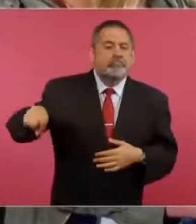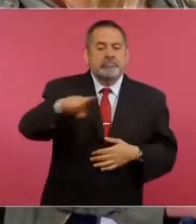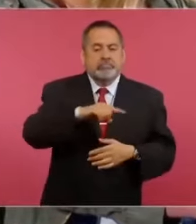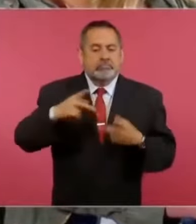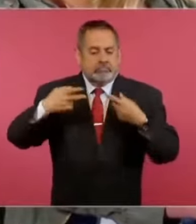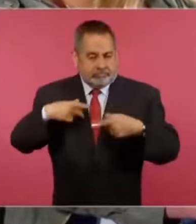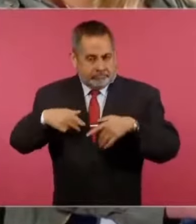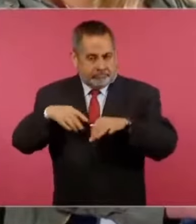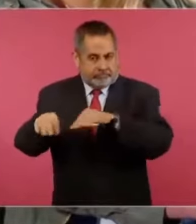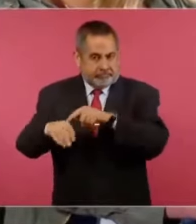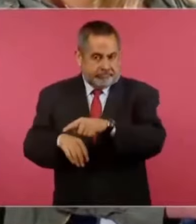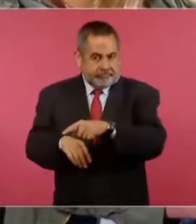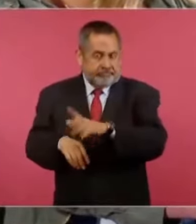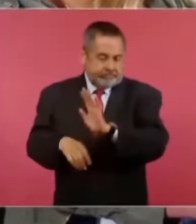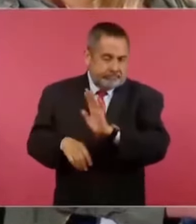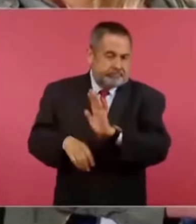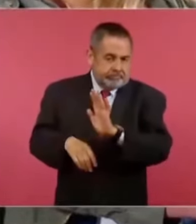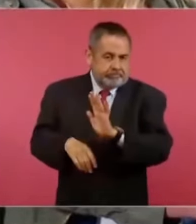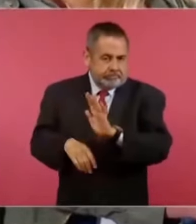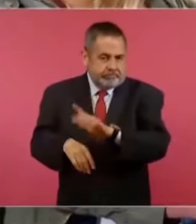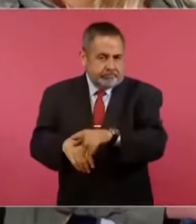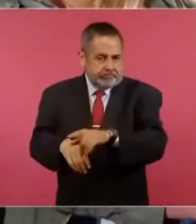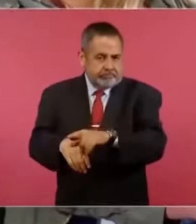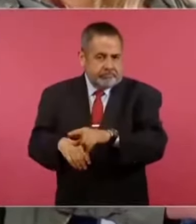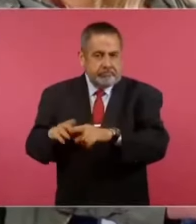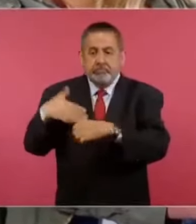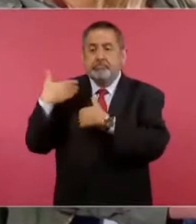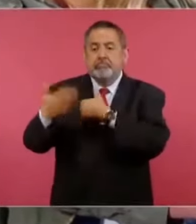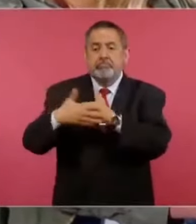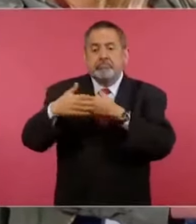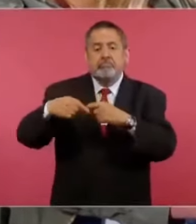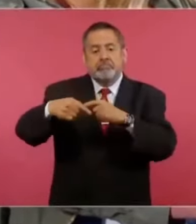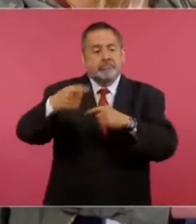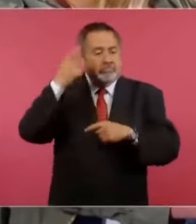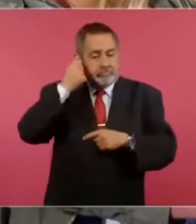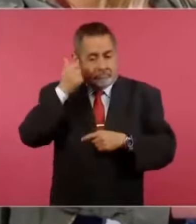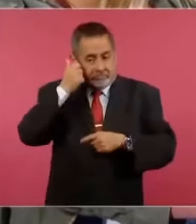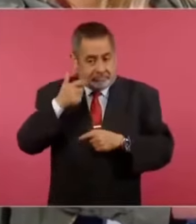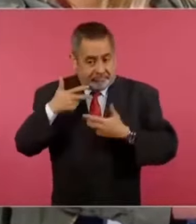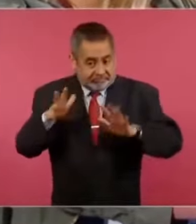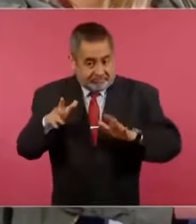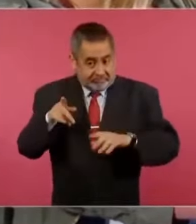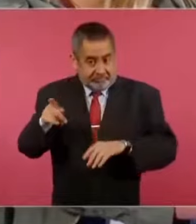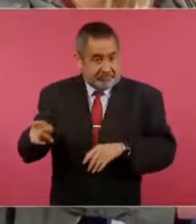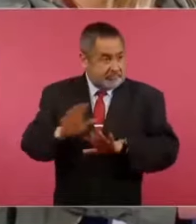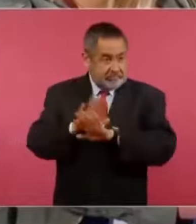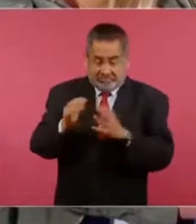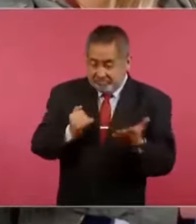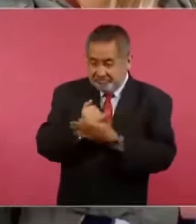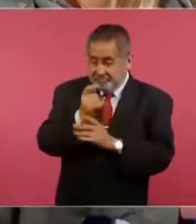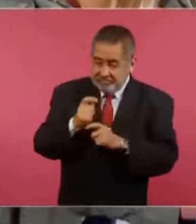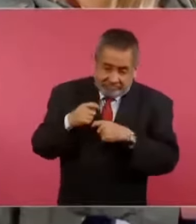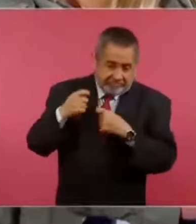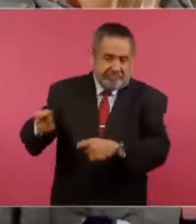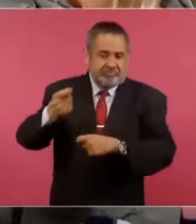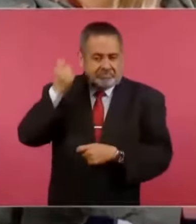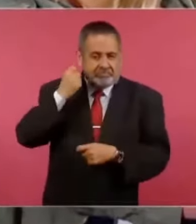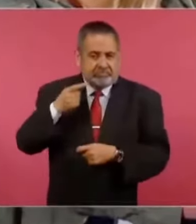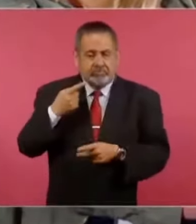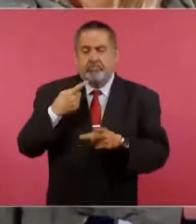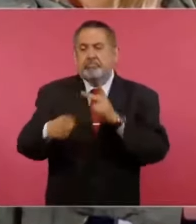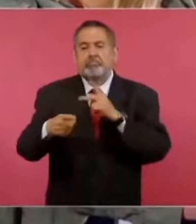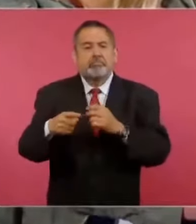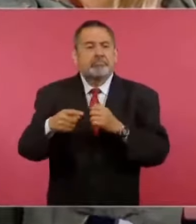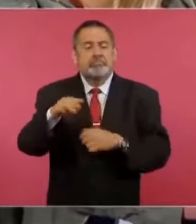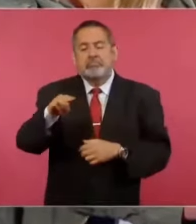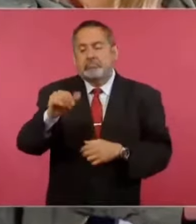que pues estén en puerta a su jubilación, estarían ya gozando de este beneficio, es decir, a partir de la primera quincena